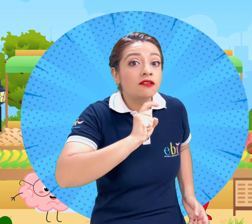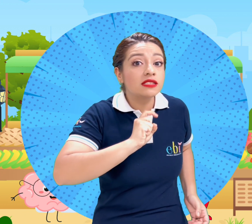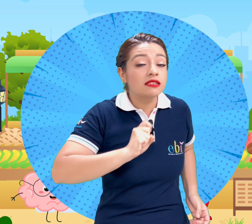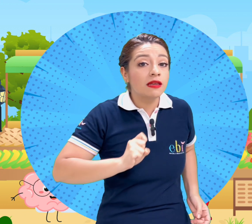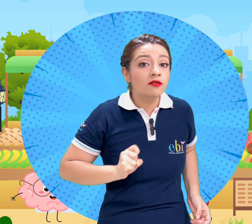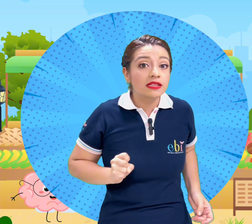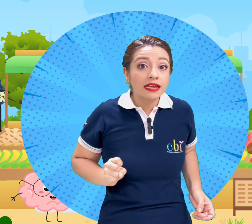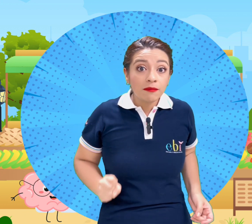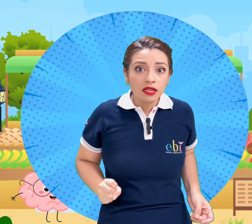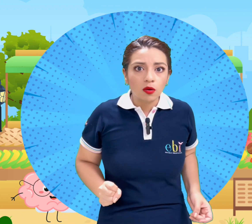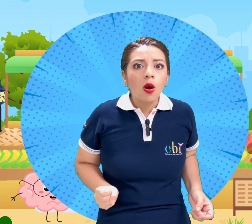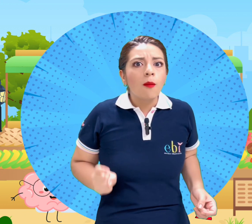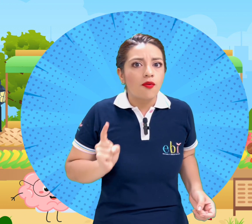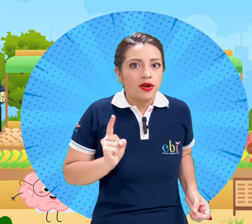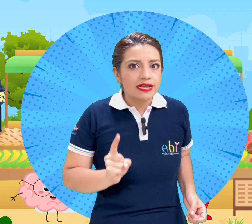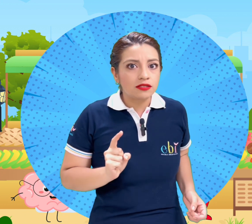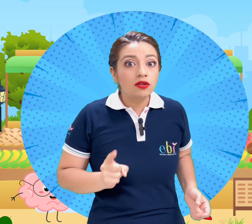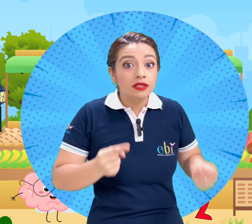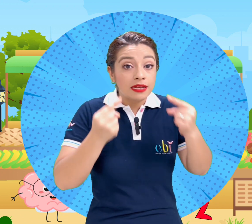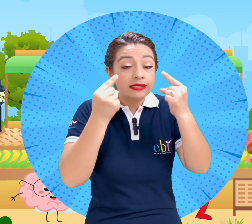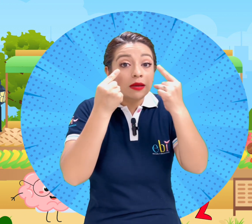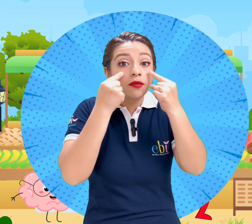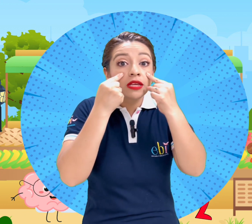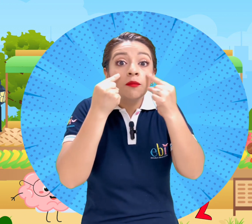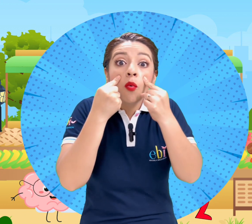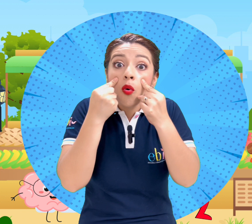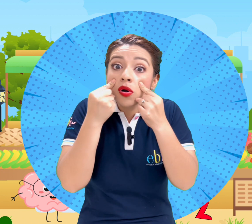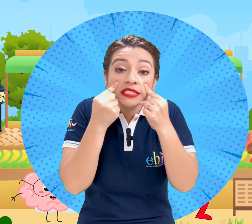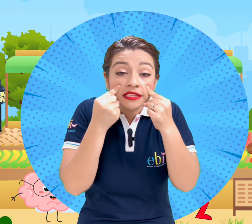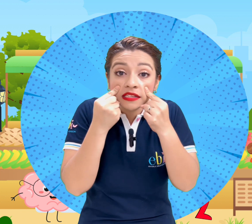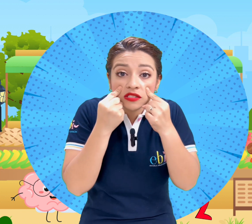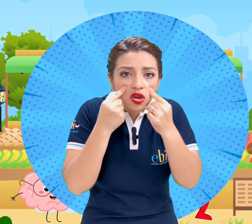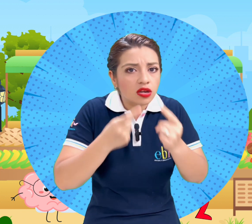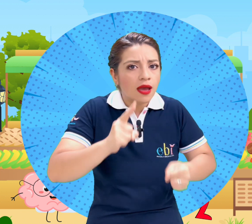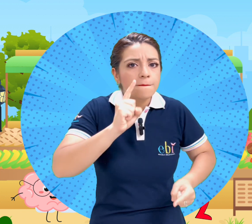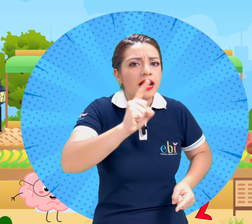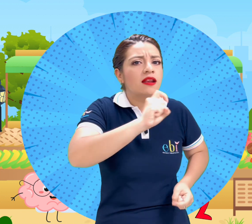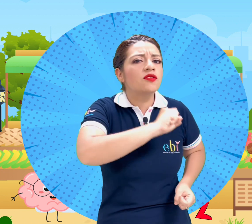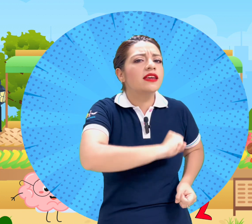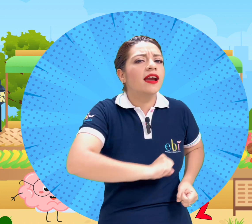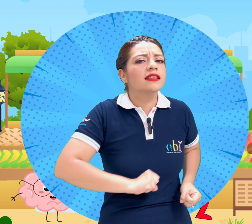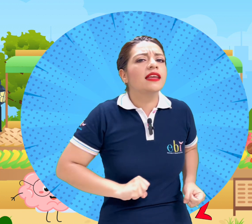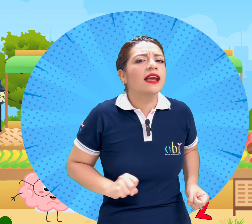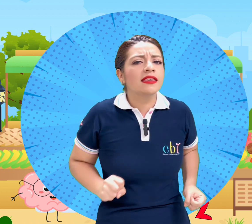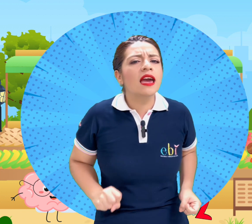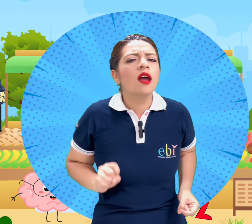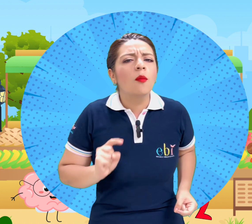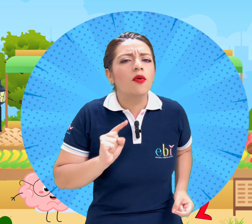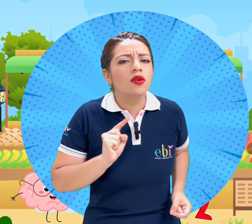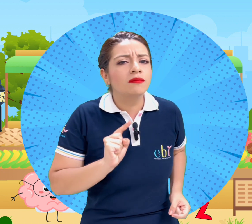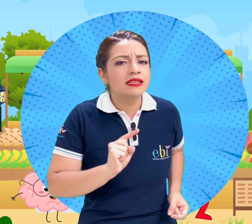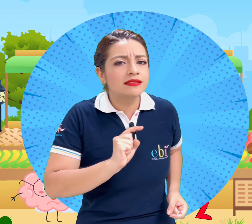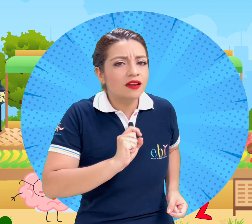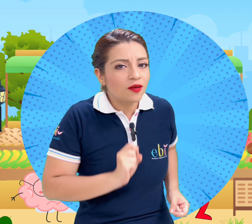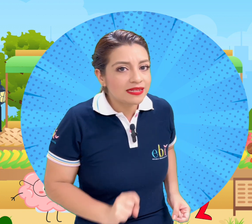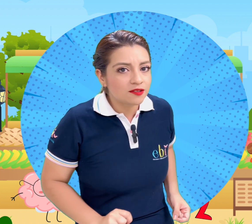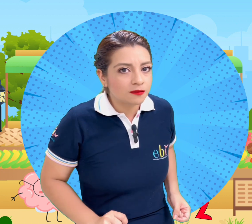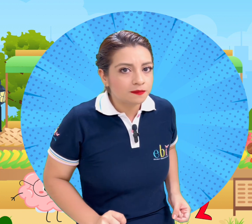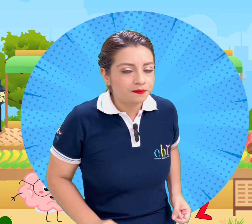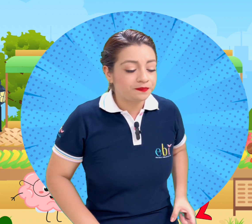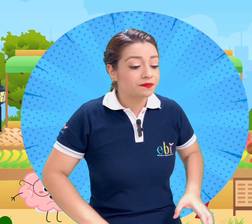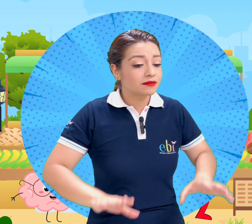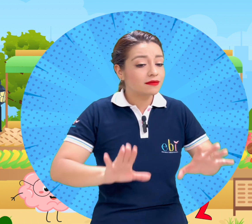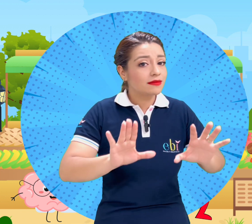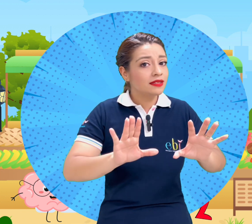hacer que nos desviemos del camino. Por eso tienes que poner mucha atención para no dejarte engañar por Mr.